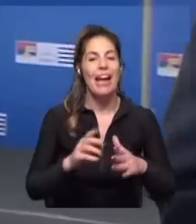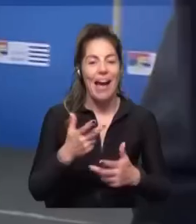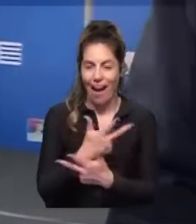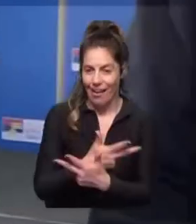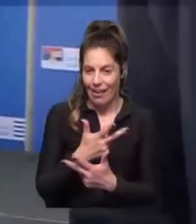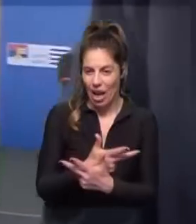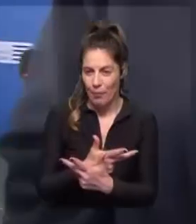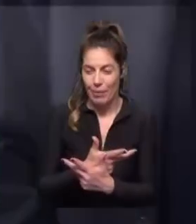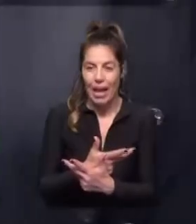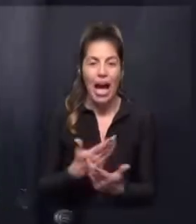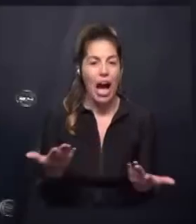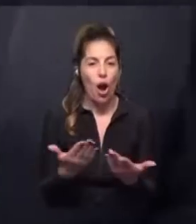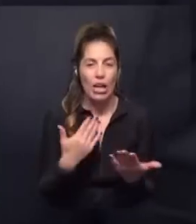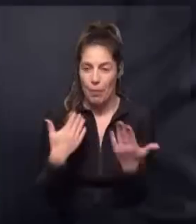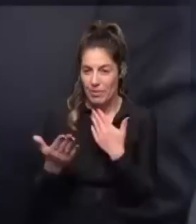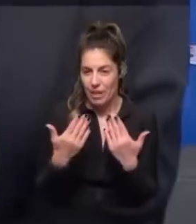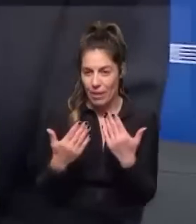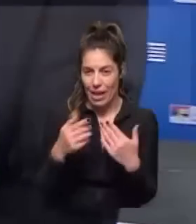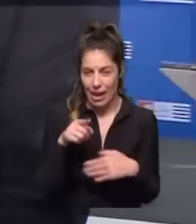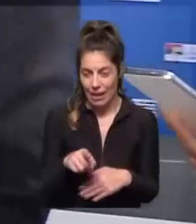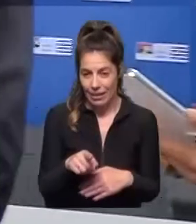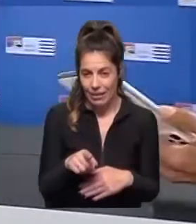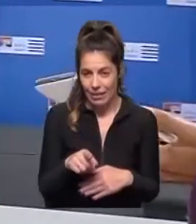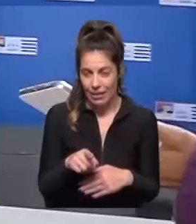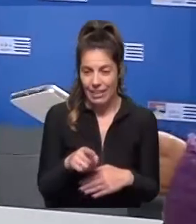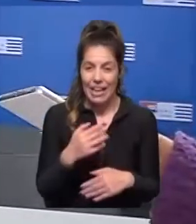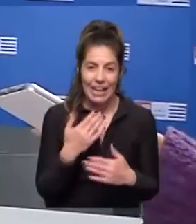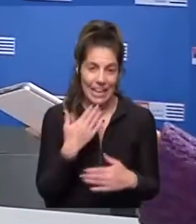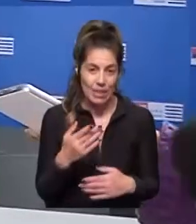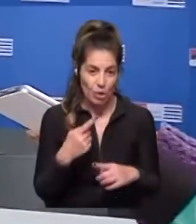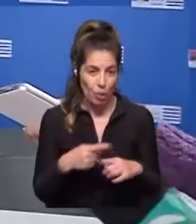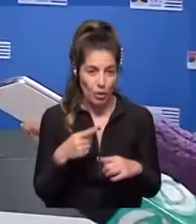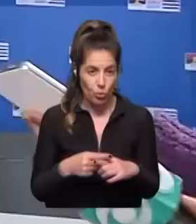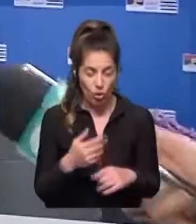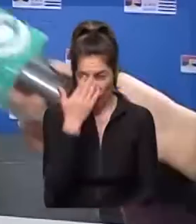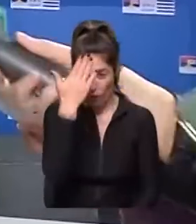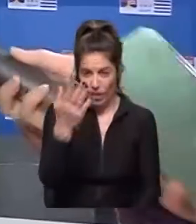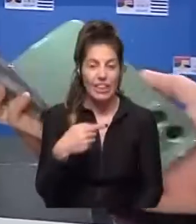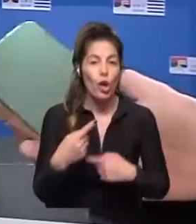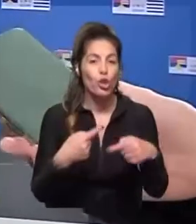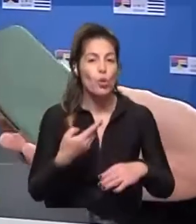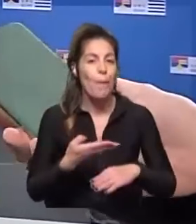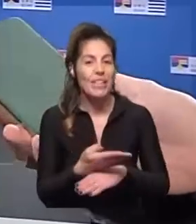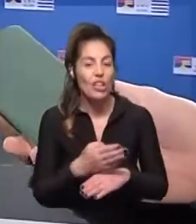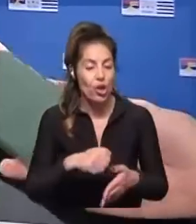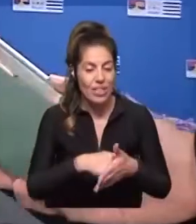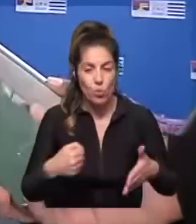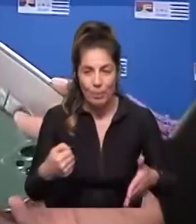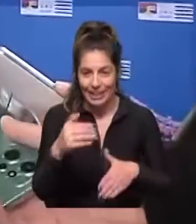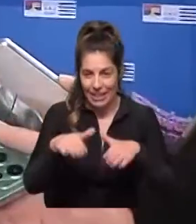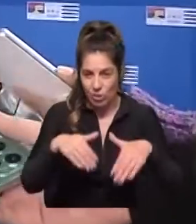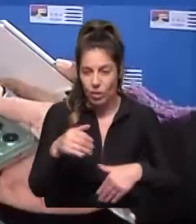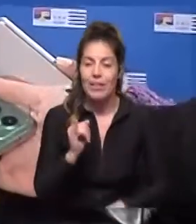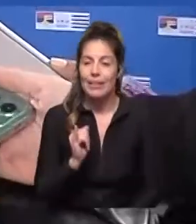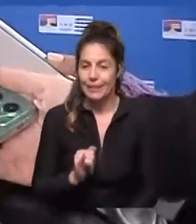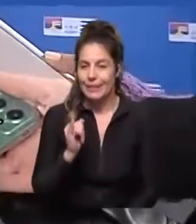José Núñez a quien le agradecemos por estos minutos bueno el frente amplio continúa pidiendo que se suspenda esta licitación efectivamente consideramos